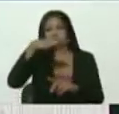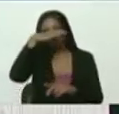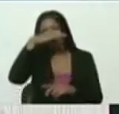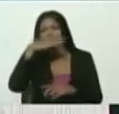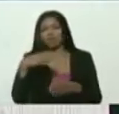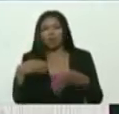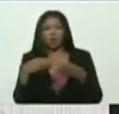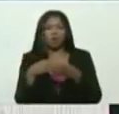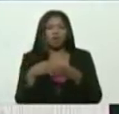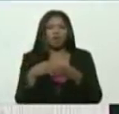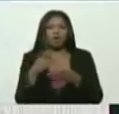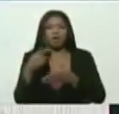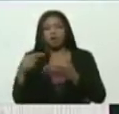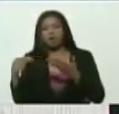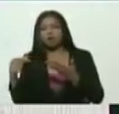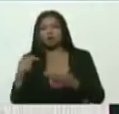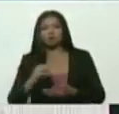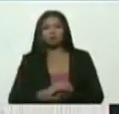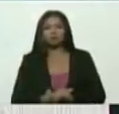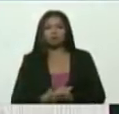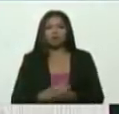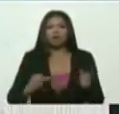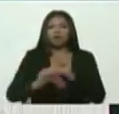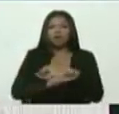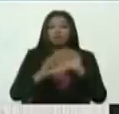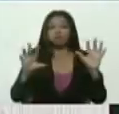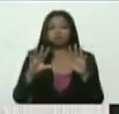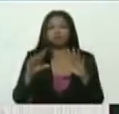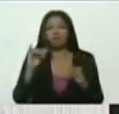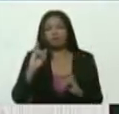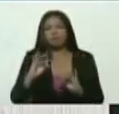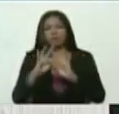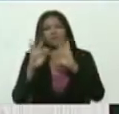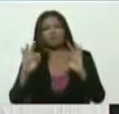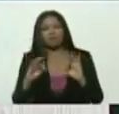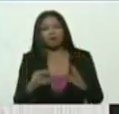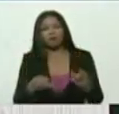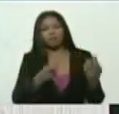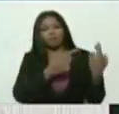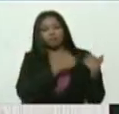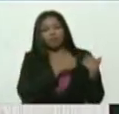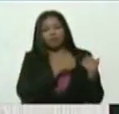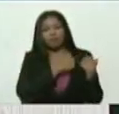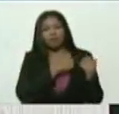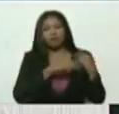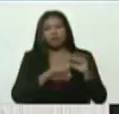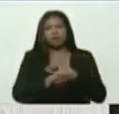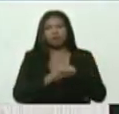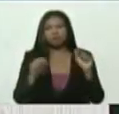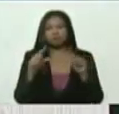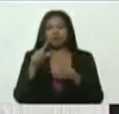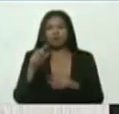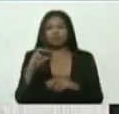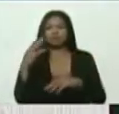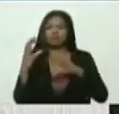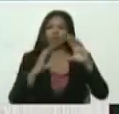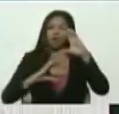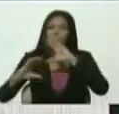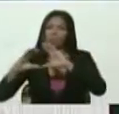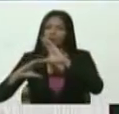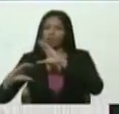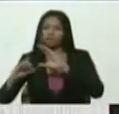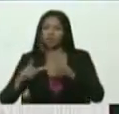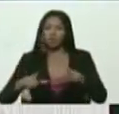una serie de explosivos y de detonantes para encargarse de volar una antena de comunicaciones situada en